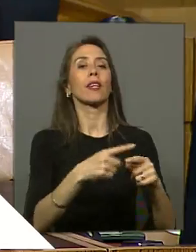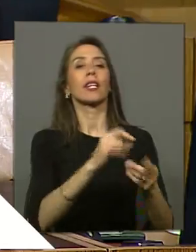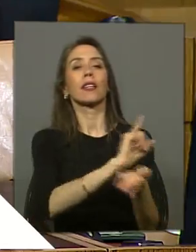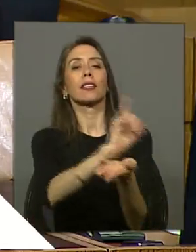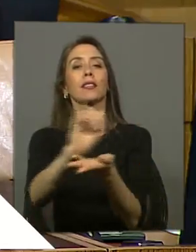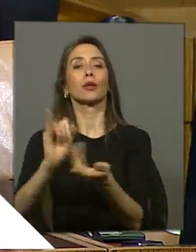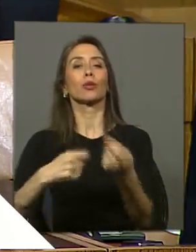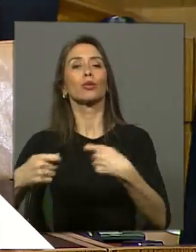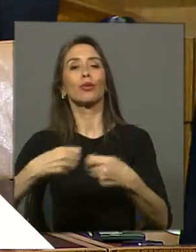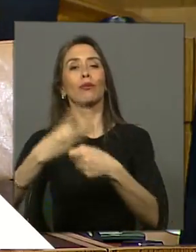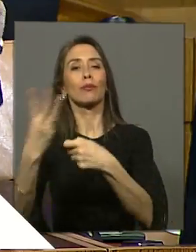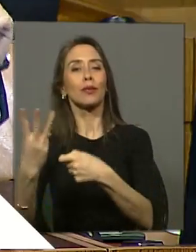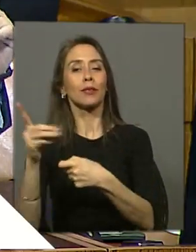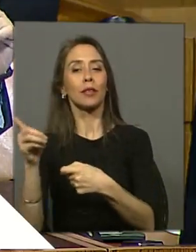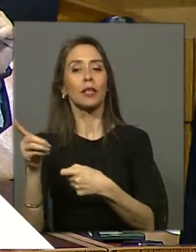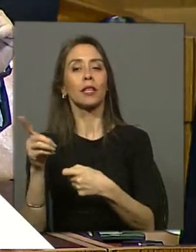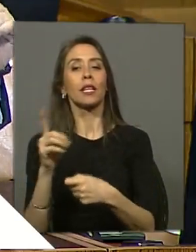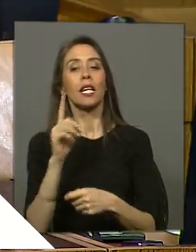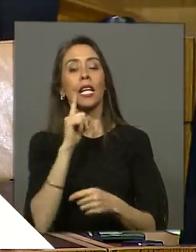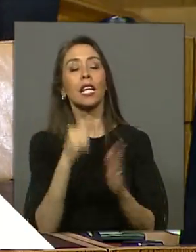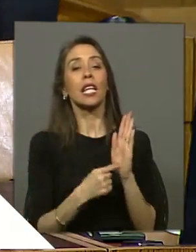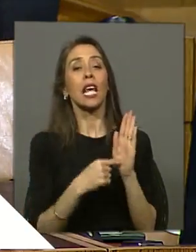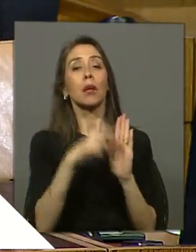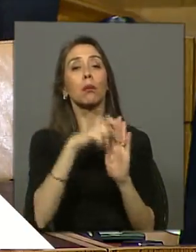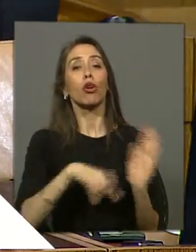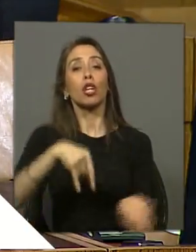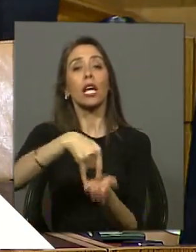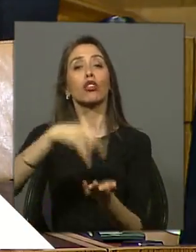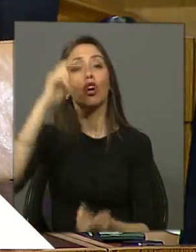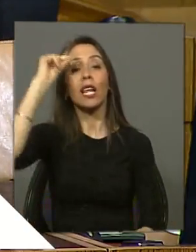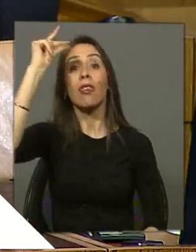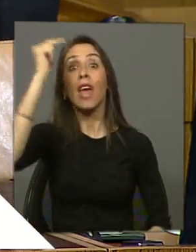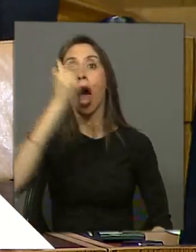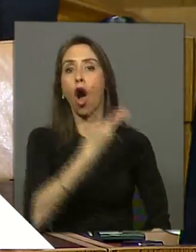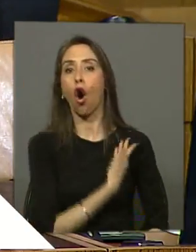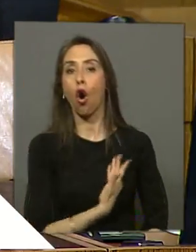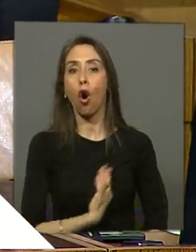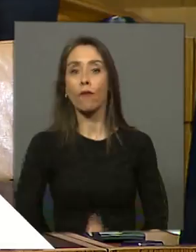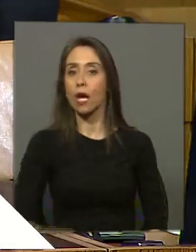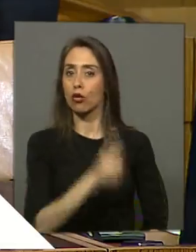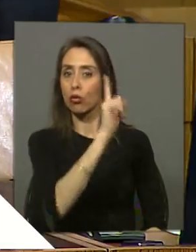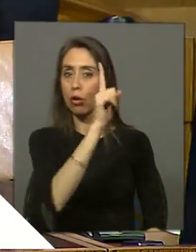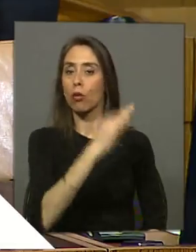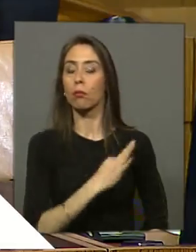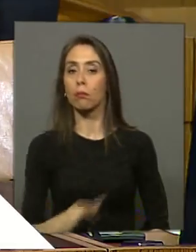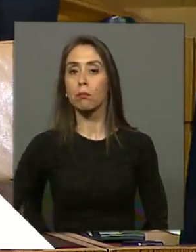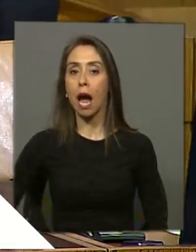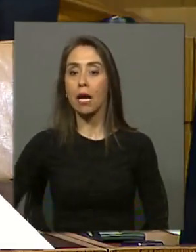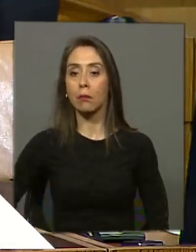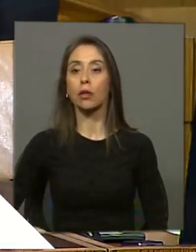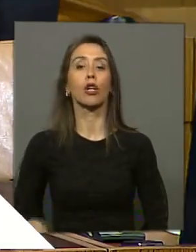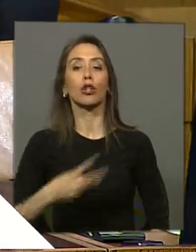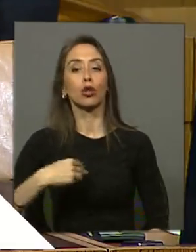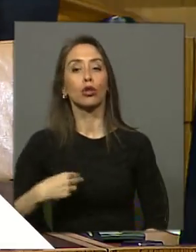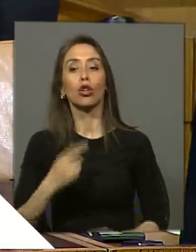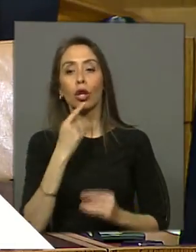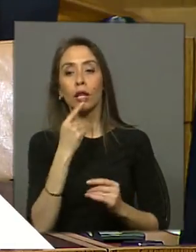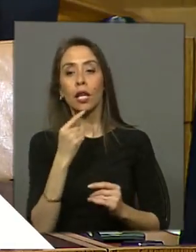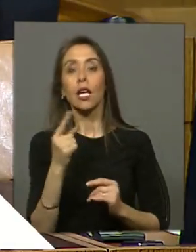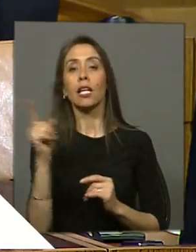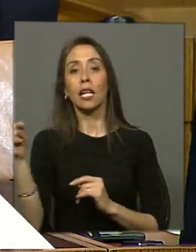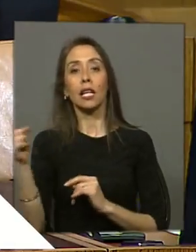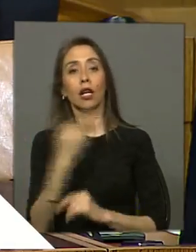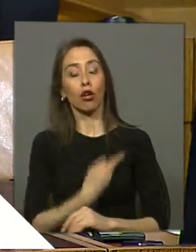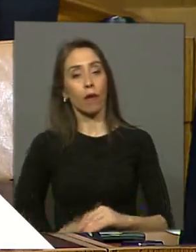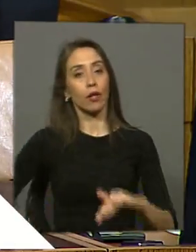cuales ha sido quiero decir iniciativa parlamentaria no iniciativa del gobierno y que nosotros hubiéramos esperado que hubiéramos podido tener un veto